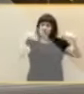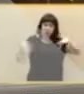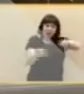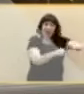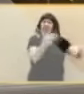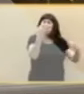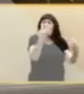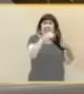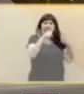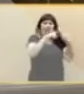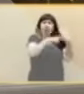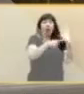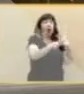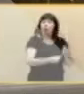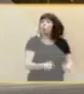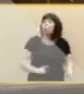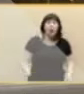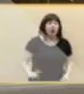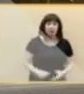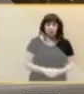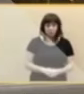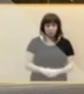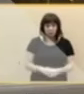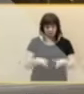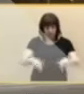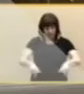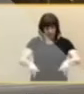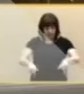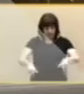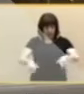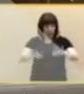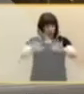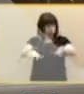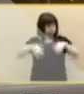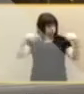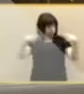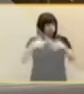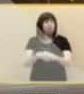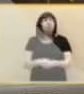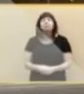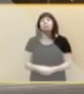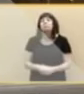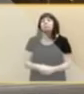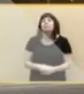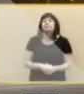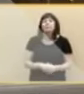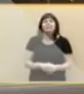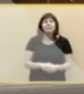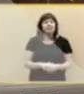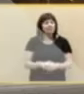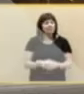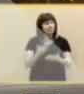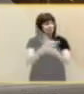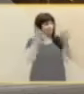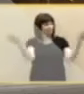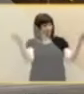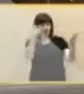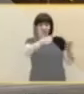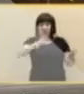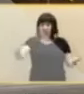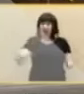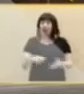irse, por otra razón... El Partido Socialista, que tuvo los crímenes de Estado, las escuchas del CSIC, el robo de los fondos reservados, Roldán... Perdona,